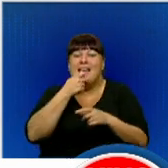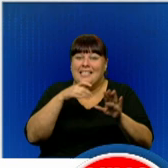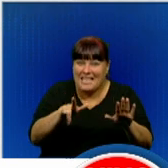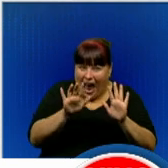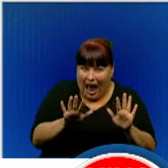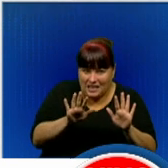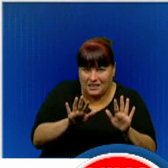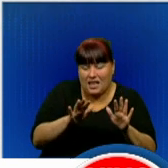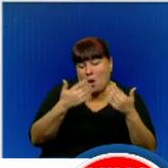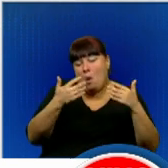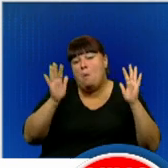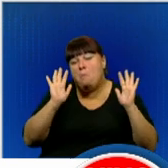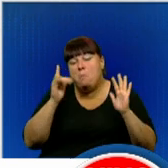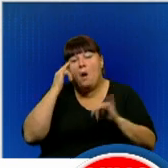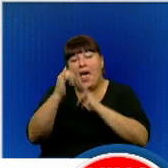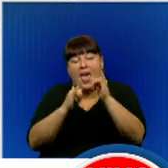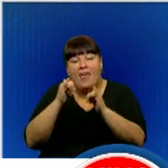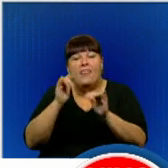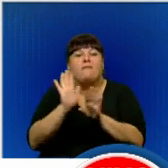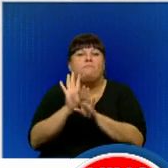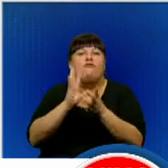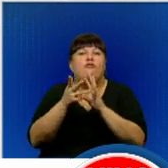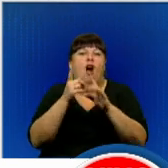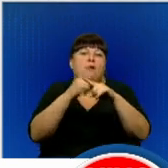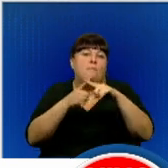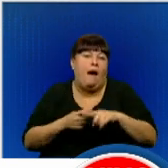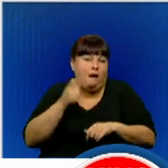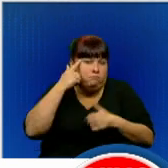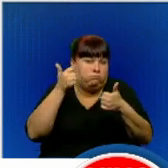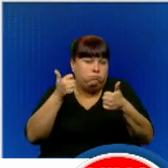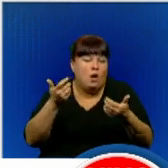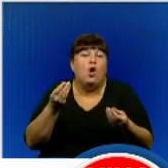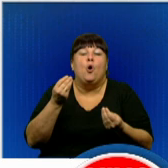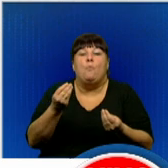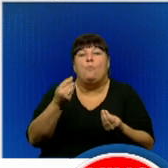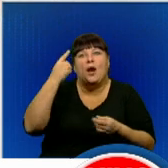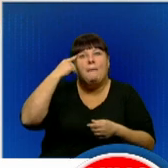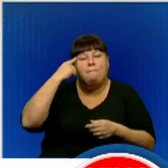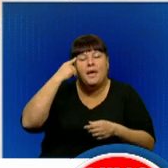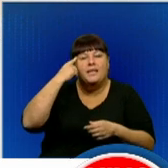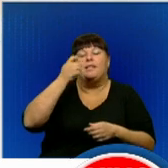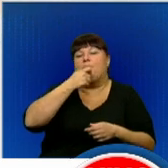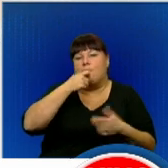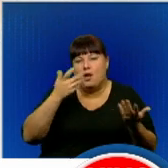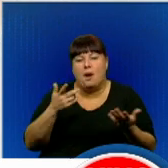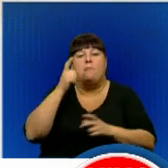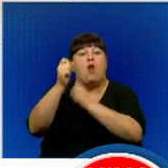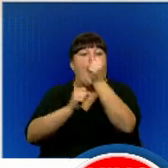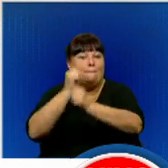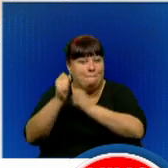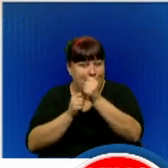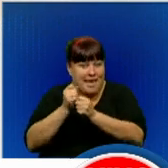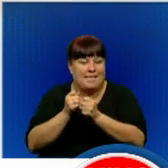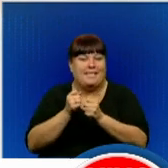también podríamos decir que estamos frente a un esquema virtuoso porque estaríamos pensando que las empresas que